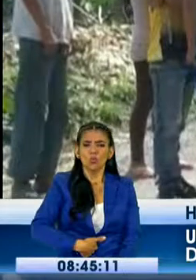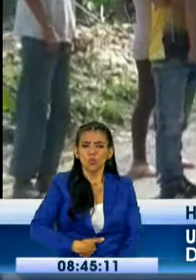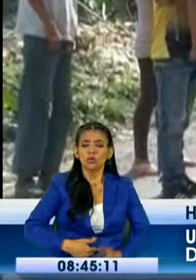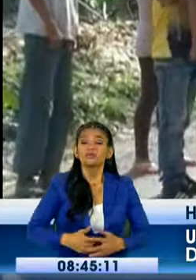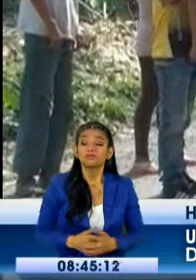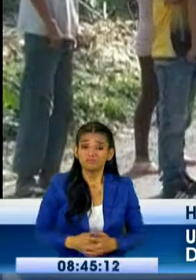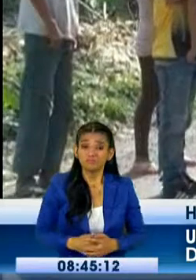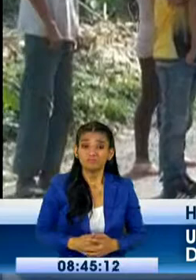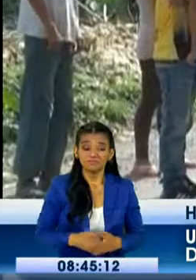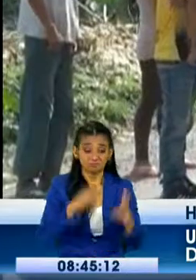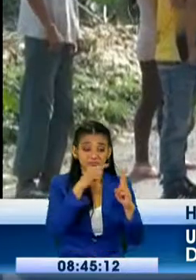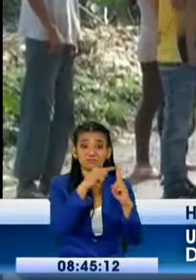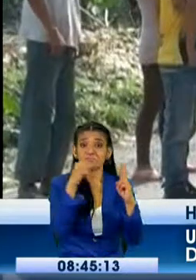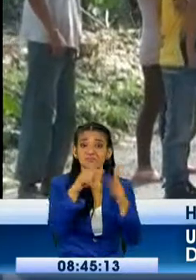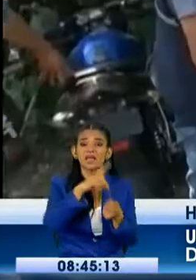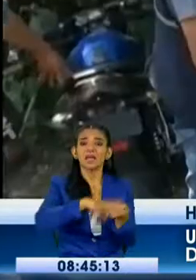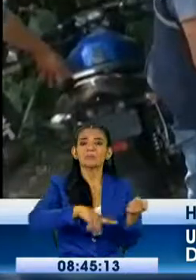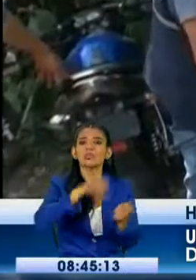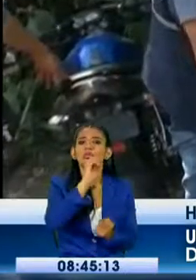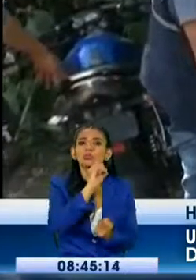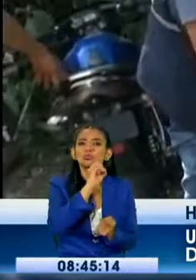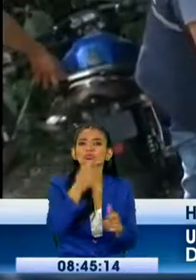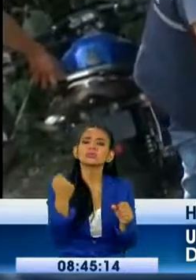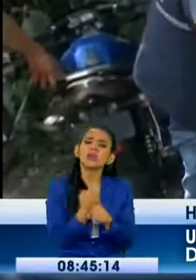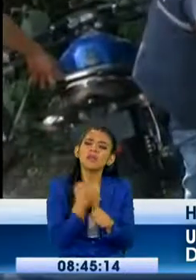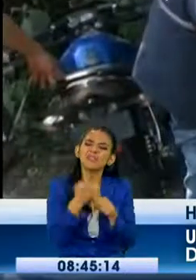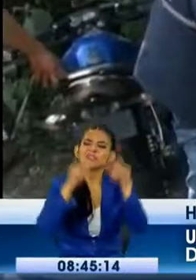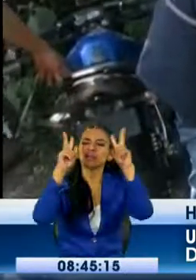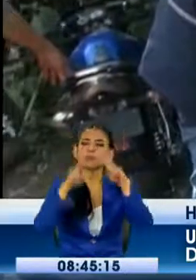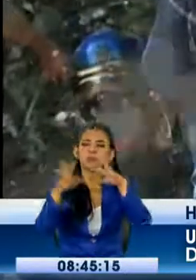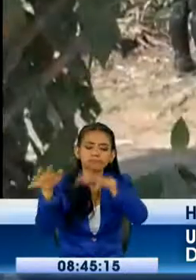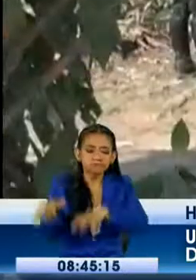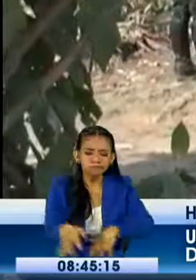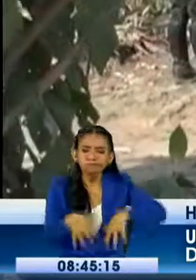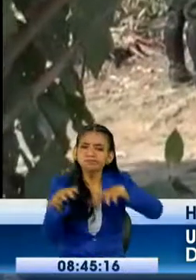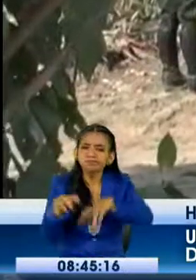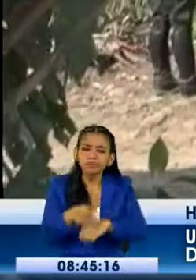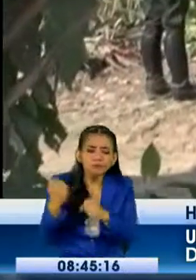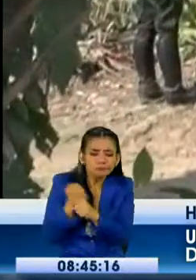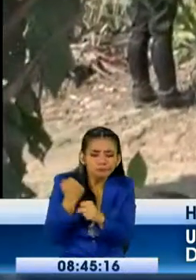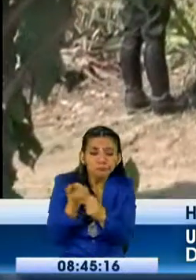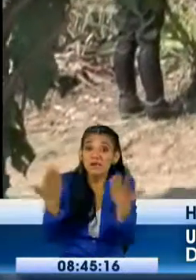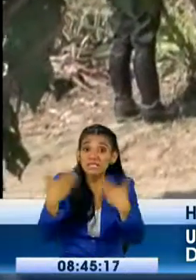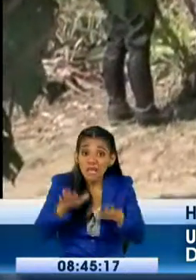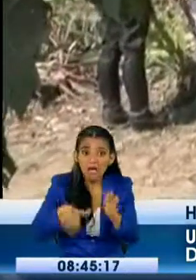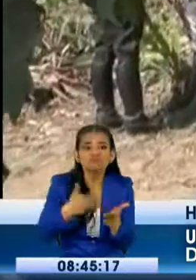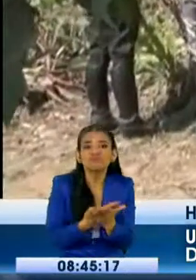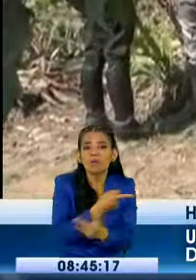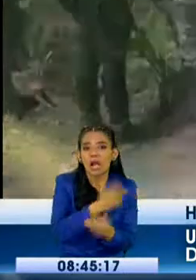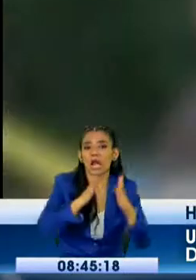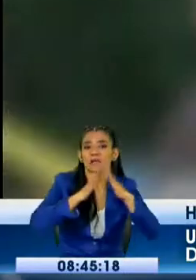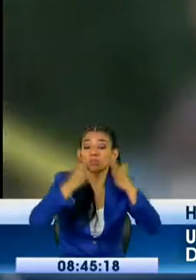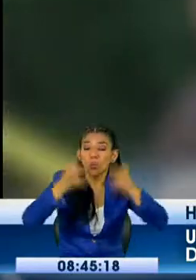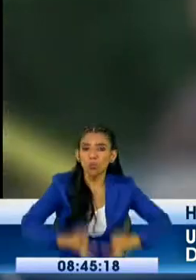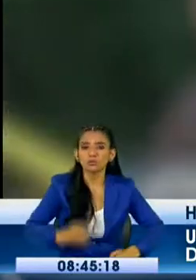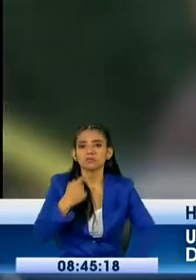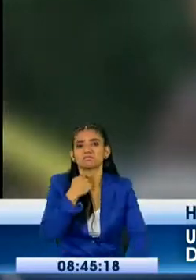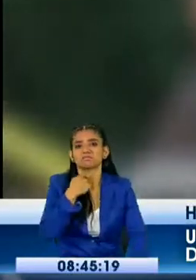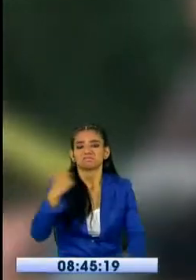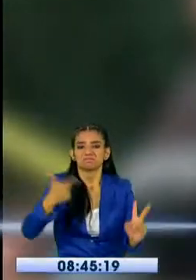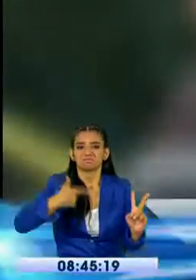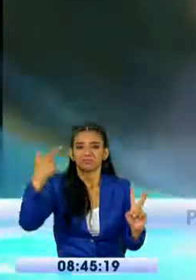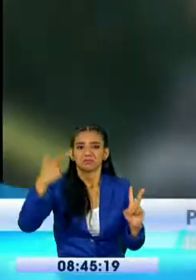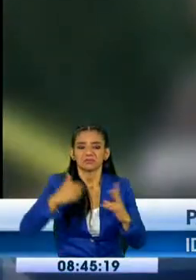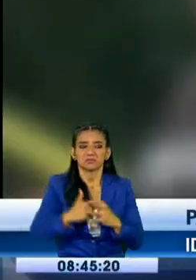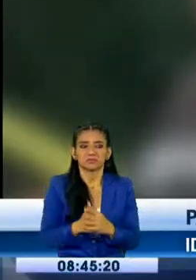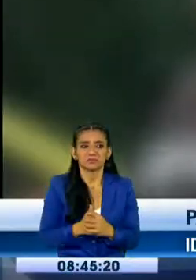Las víctimas, hermanos entre sí, trabajaban en labores agrícolas, regresaban al hogar cuando se dio el incidente. Cuando nos vimos un